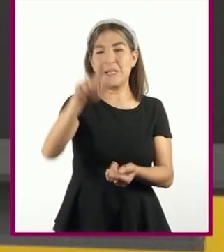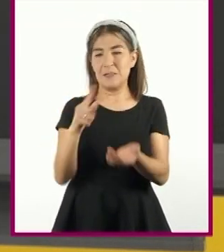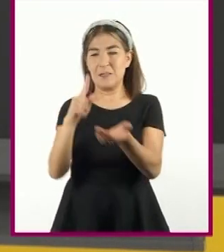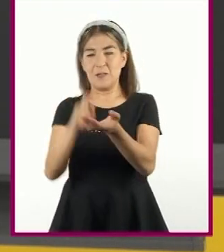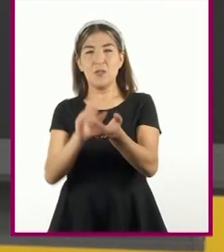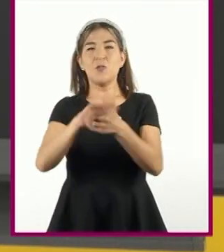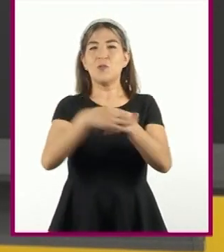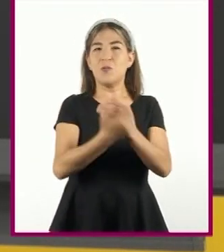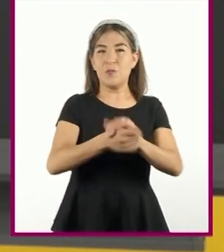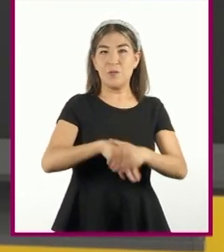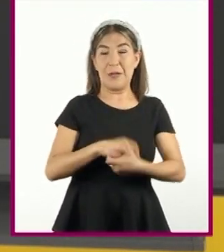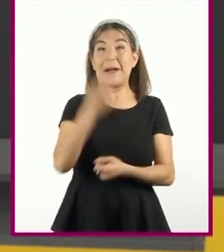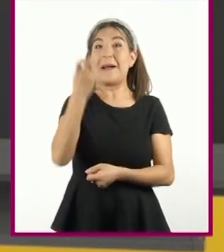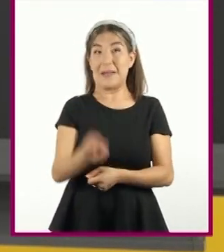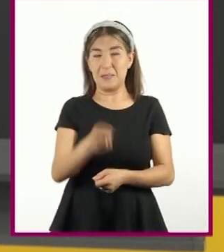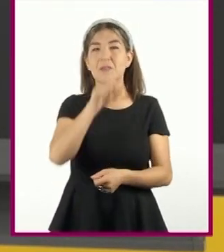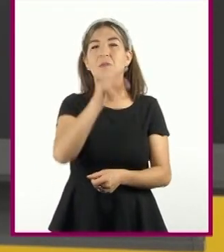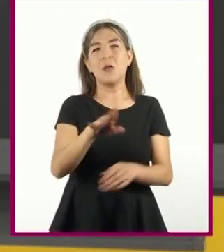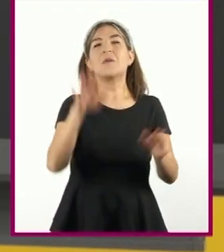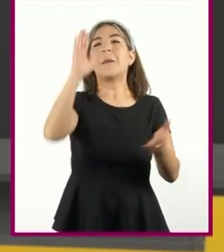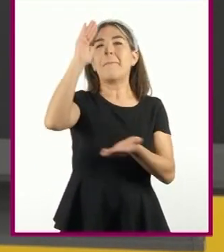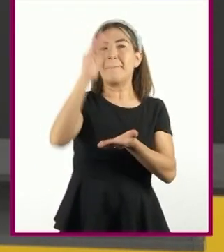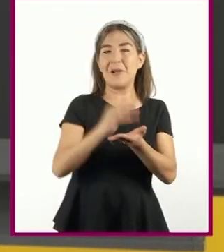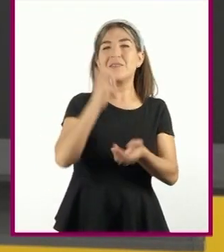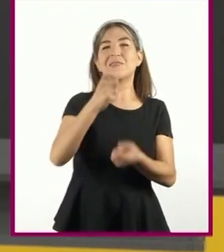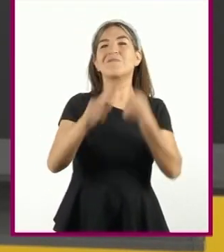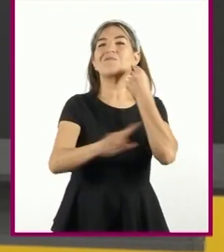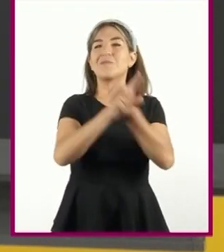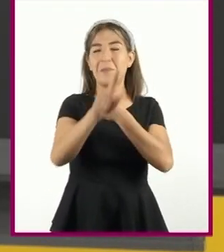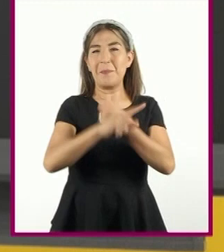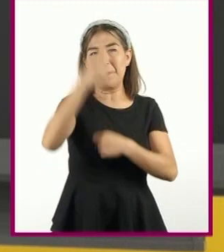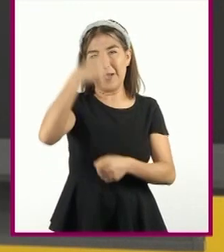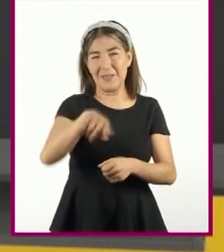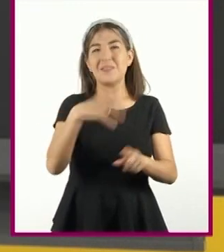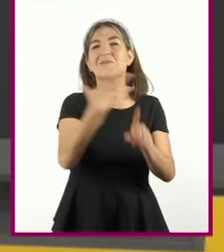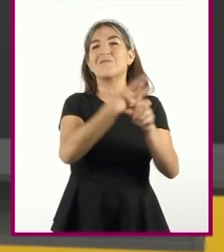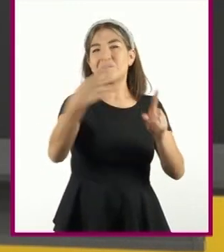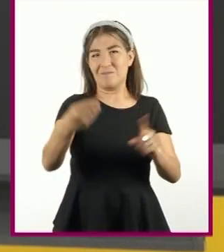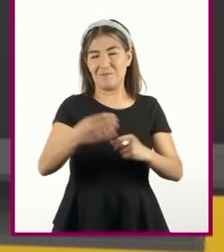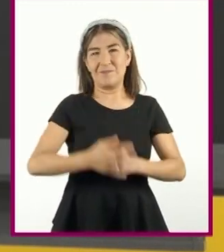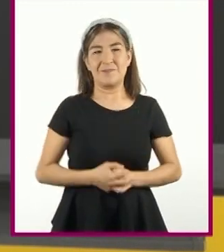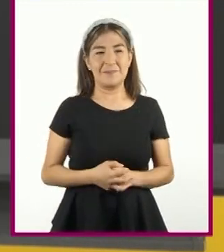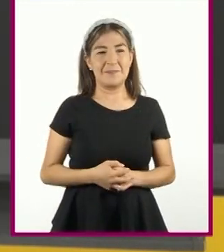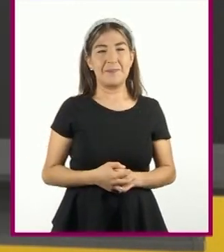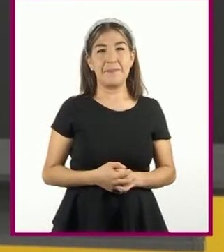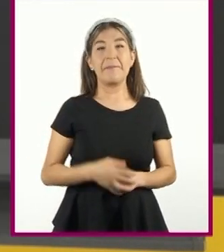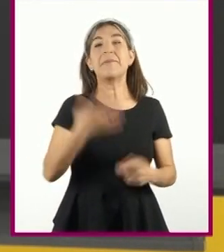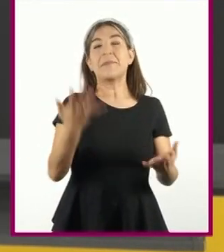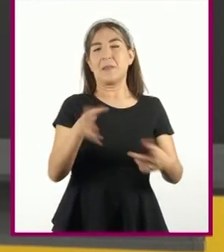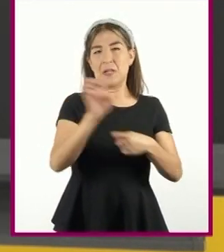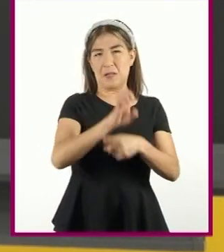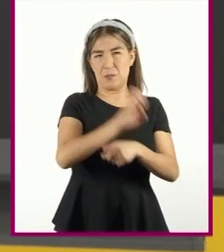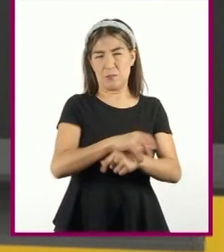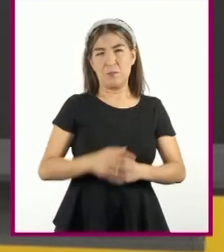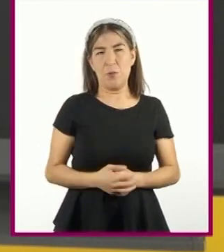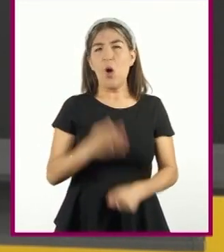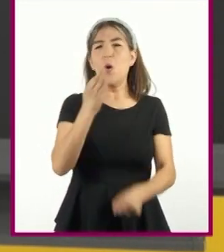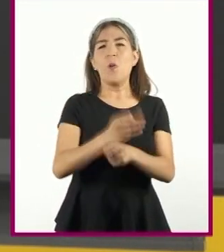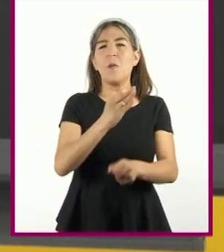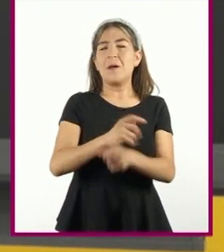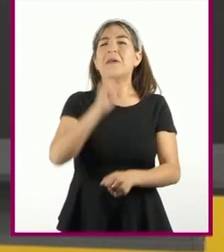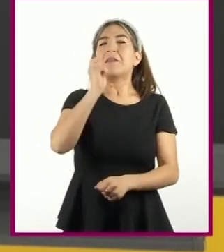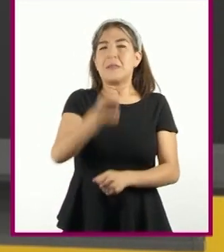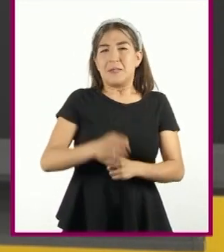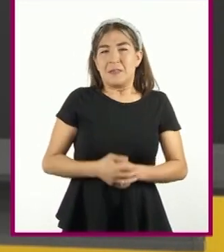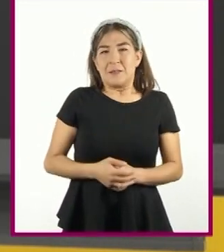antibacterial. De esta forma, disminuimos el riesgo de adquirir el virus. Entonces, podemos definir que